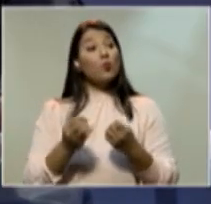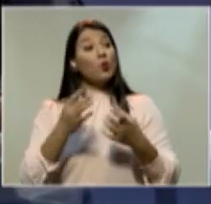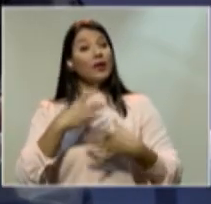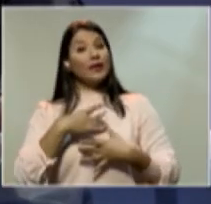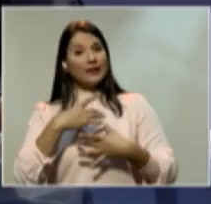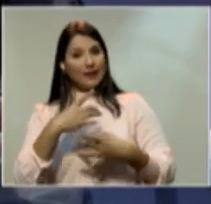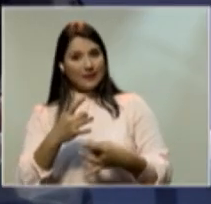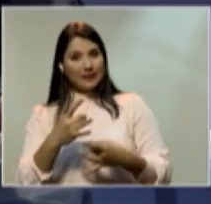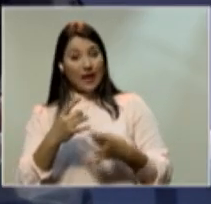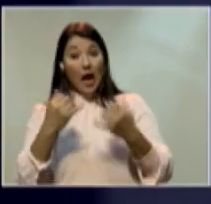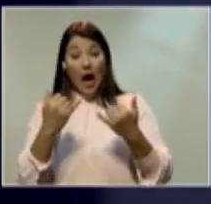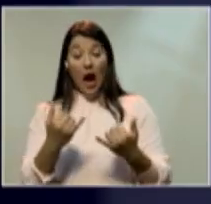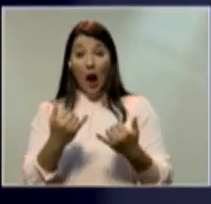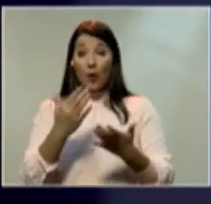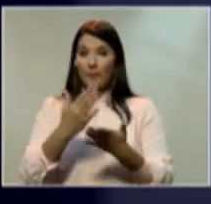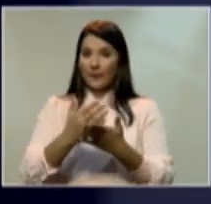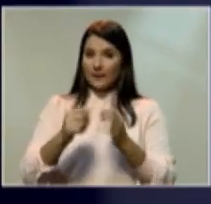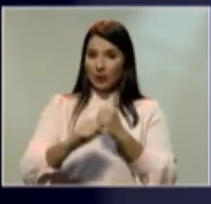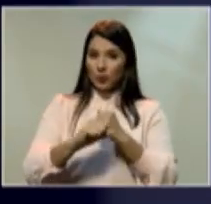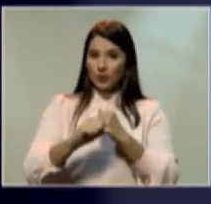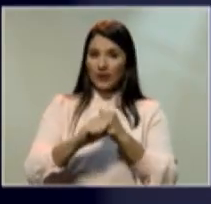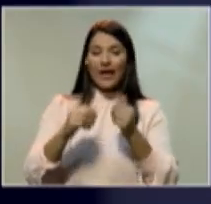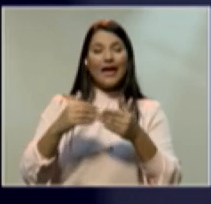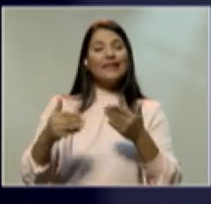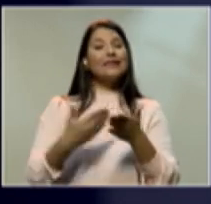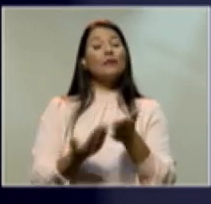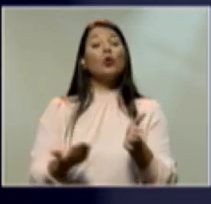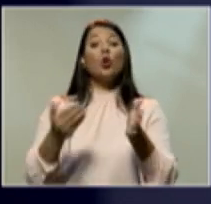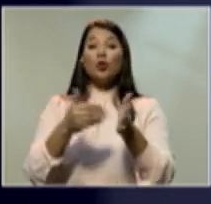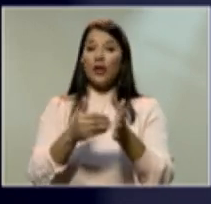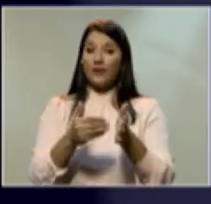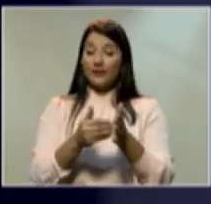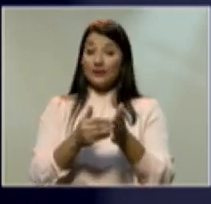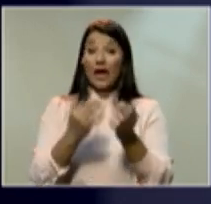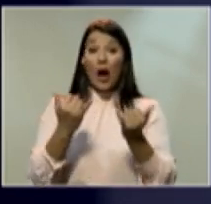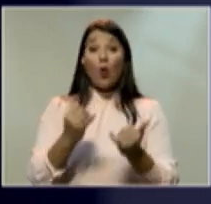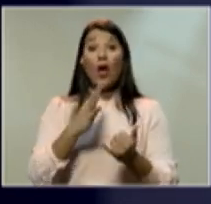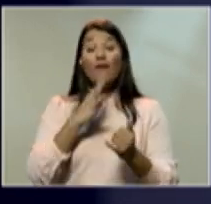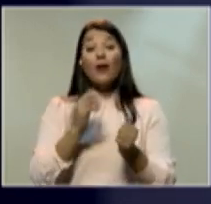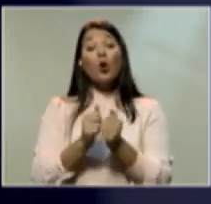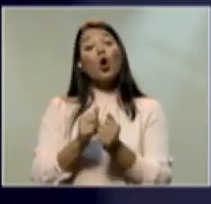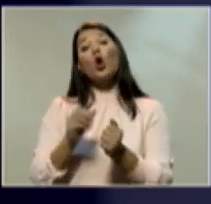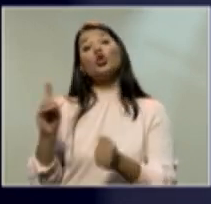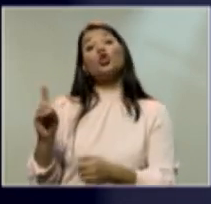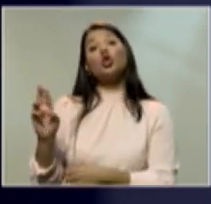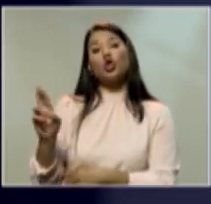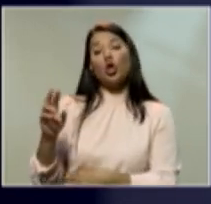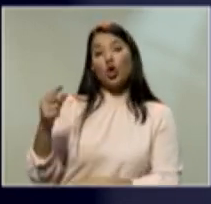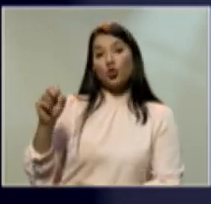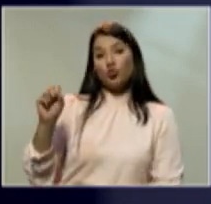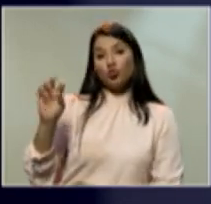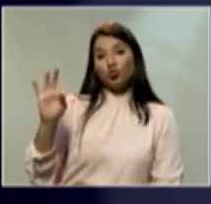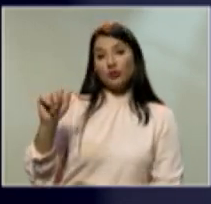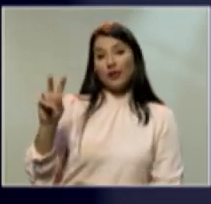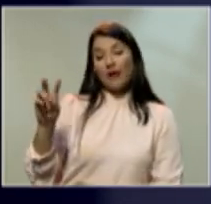Interesantísimo, Gustavo. Vamos a un corte comercial y enseguida regresamos. Estamos hablando con el doctor Gustavo Román Jacobo